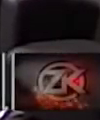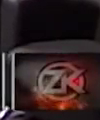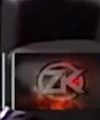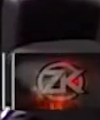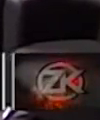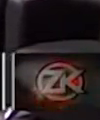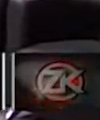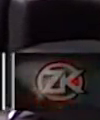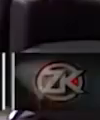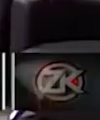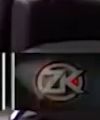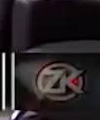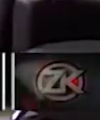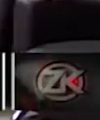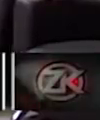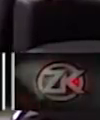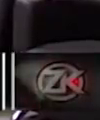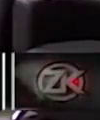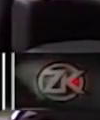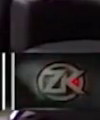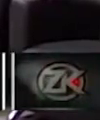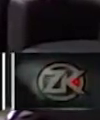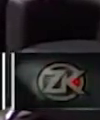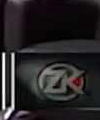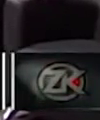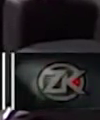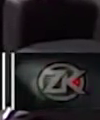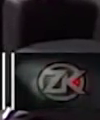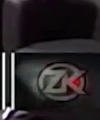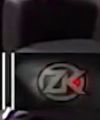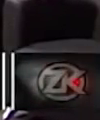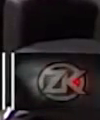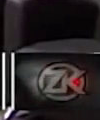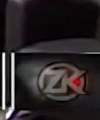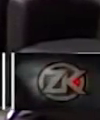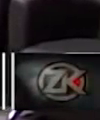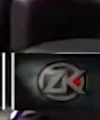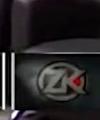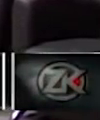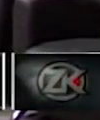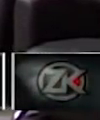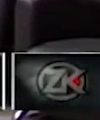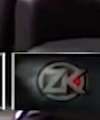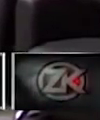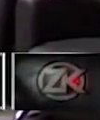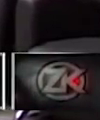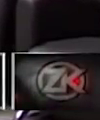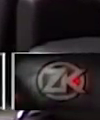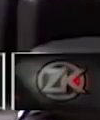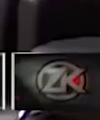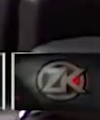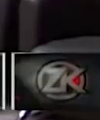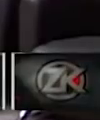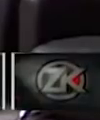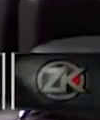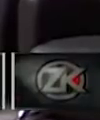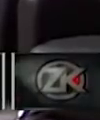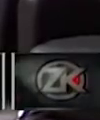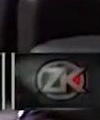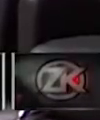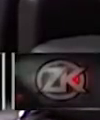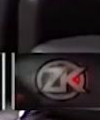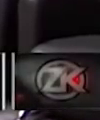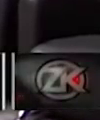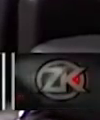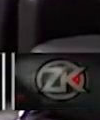tuvo un tema en algún momento determinado. Y el tipo se arrechaba. Cisco Mora se